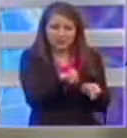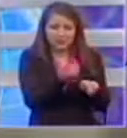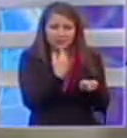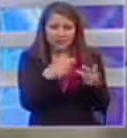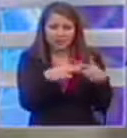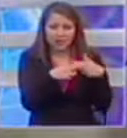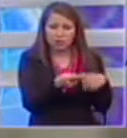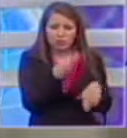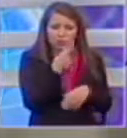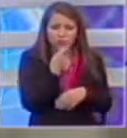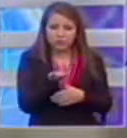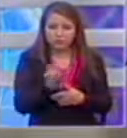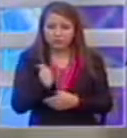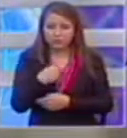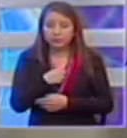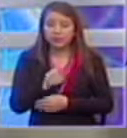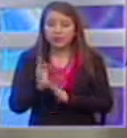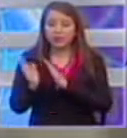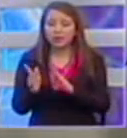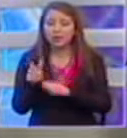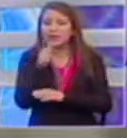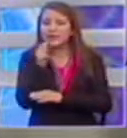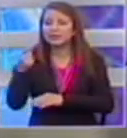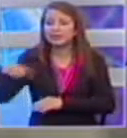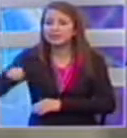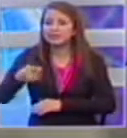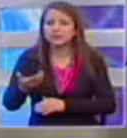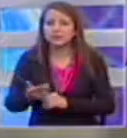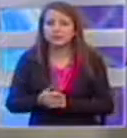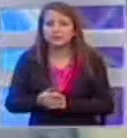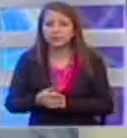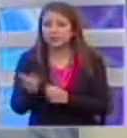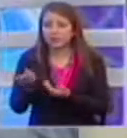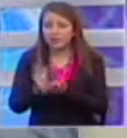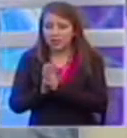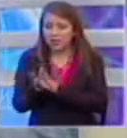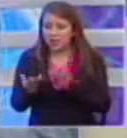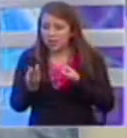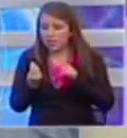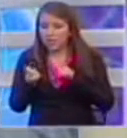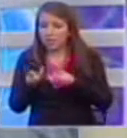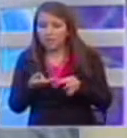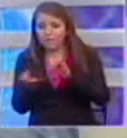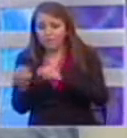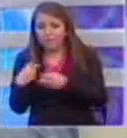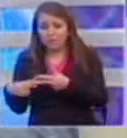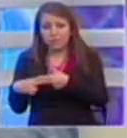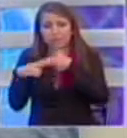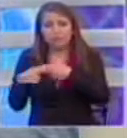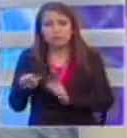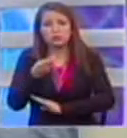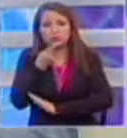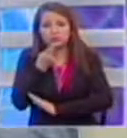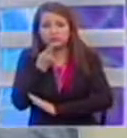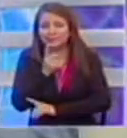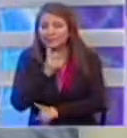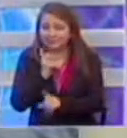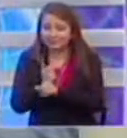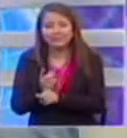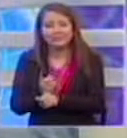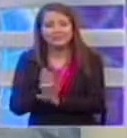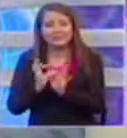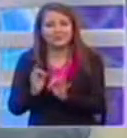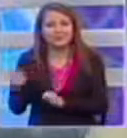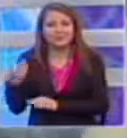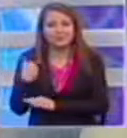los ciudadanos. Pero por otra parte, quienes son indelicados en el manejo de los recursos públicos, evidentemente